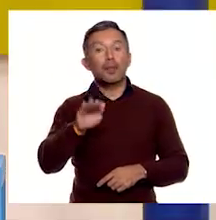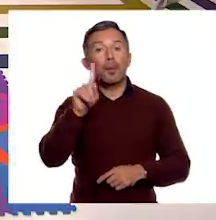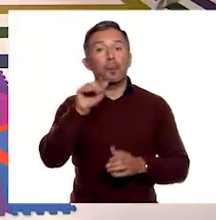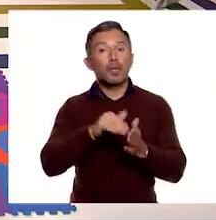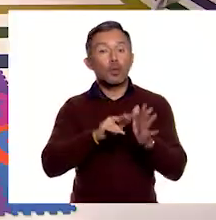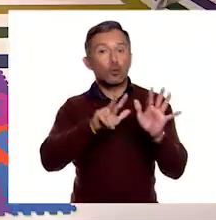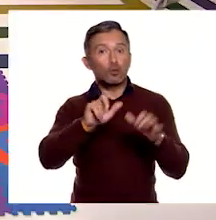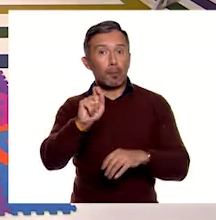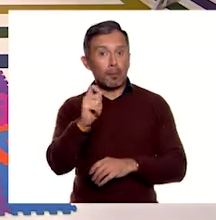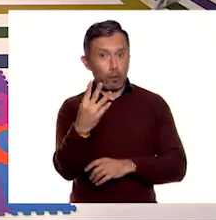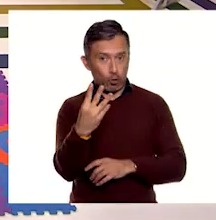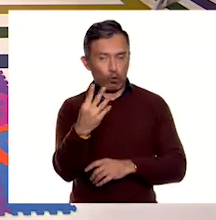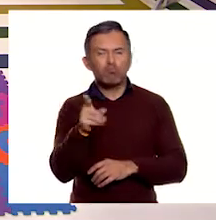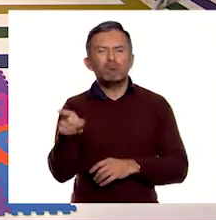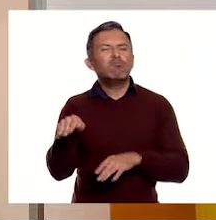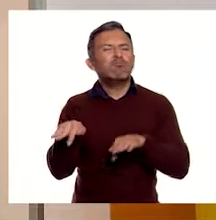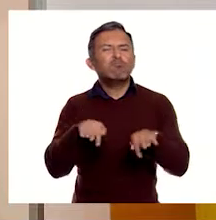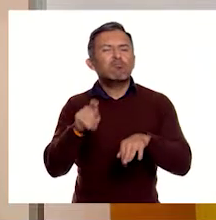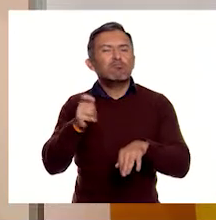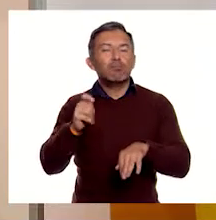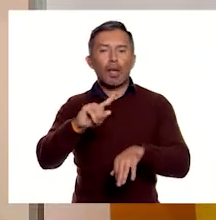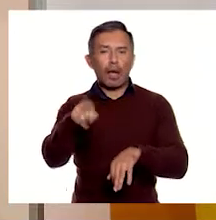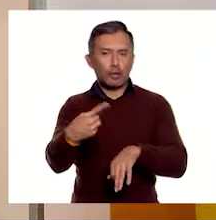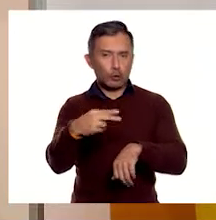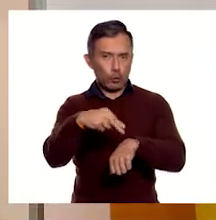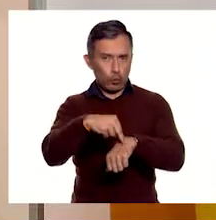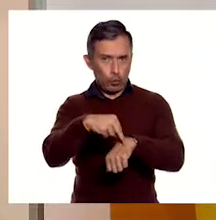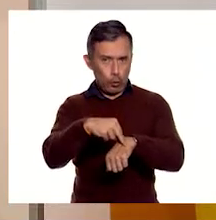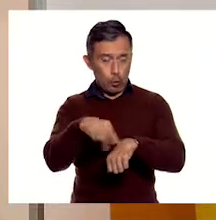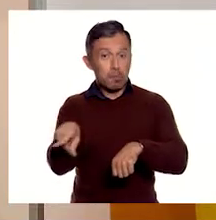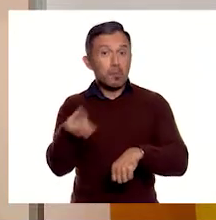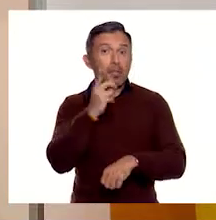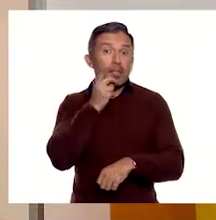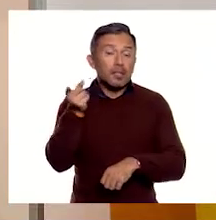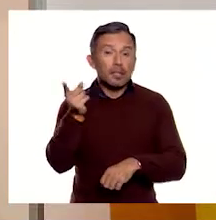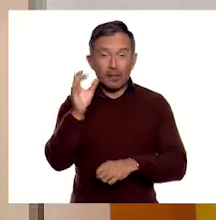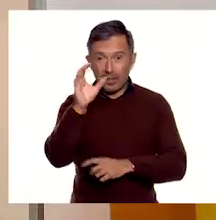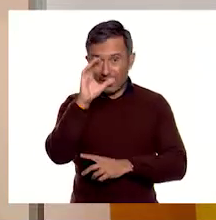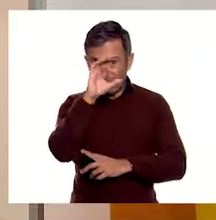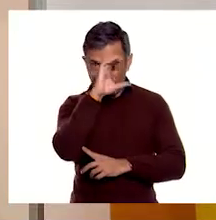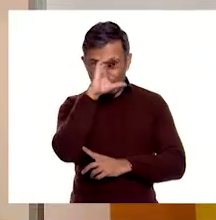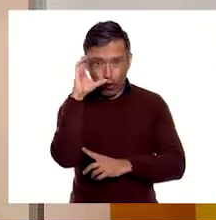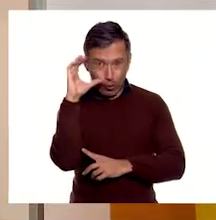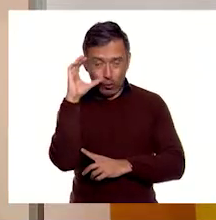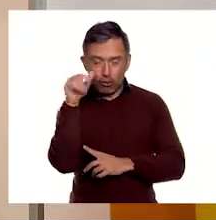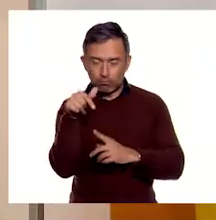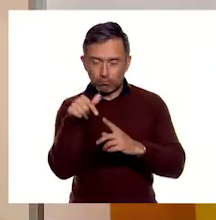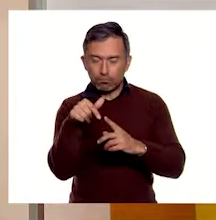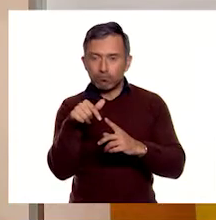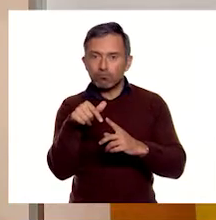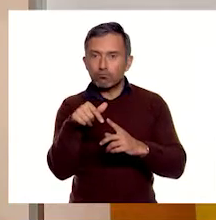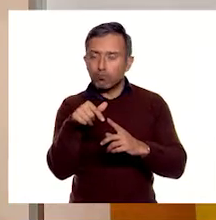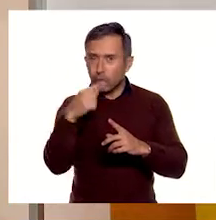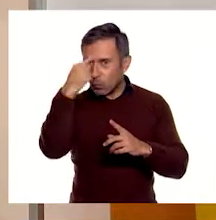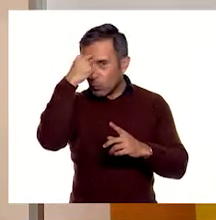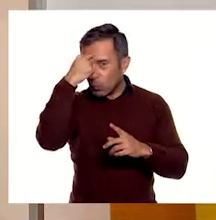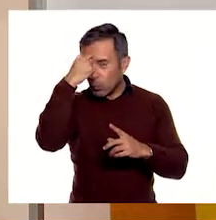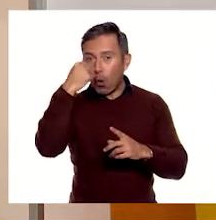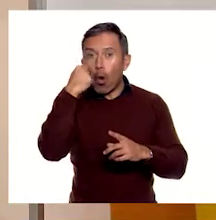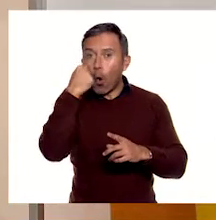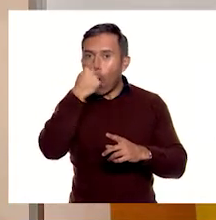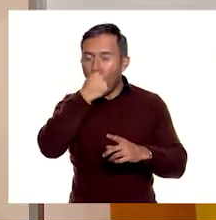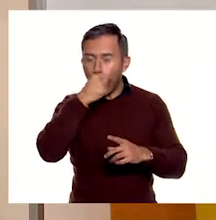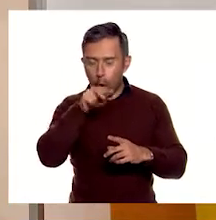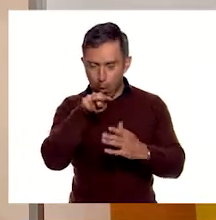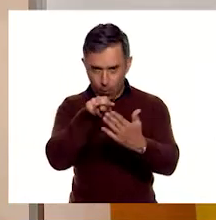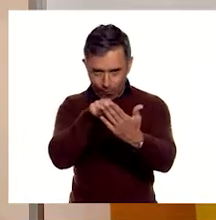que decía que las imágenes permanecían varios minutos en nuestros ojos, en nuestra visión.